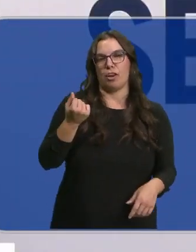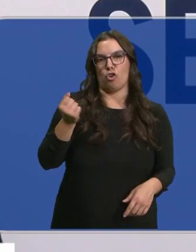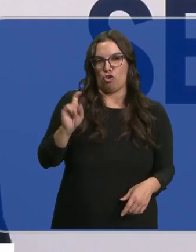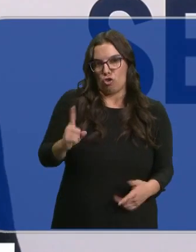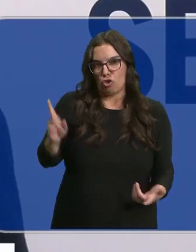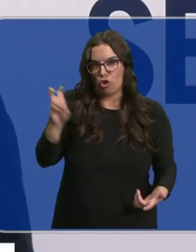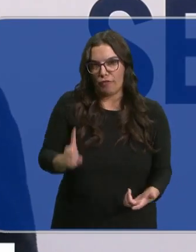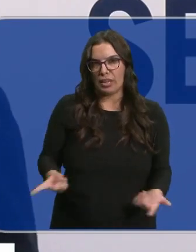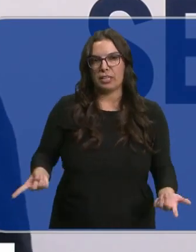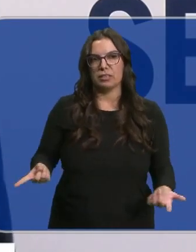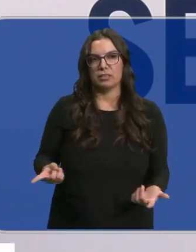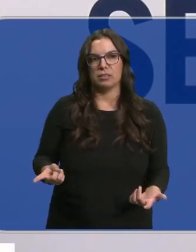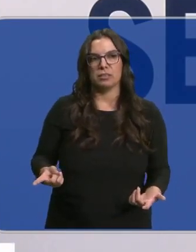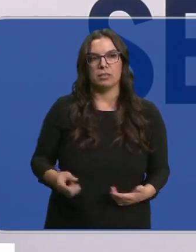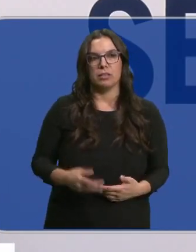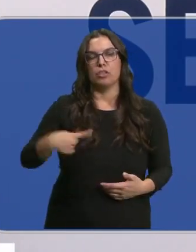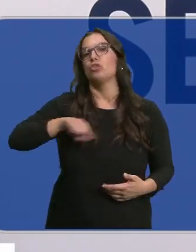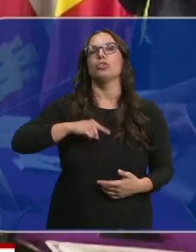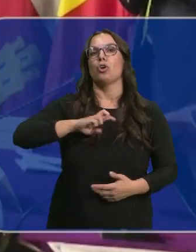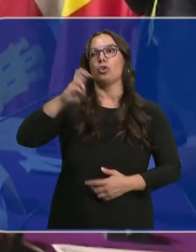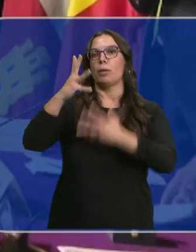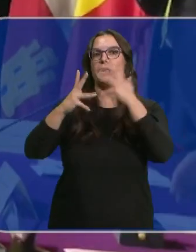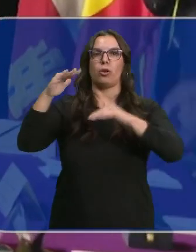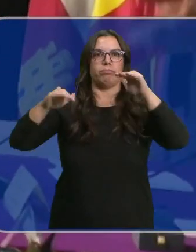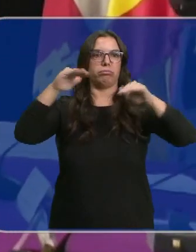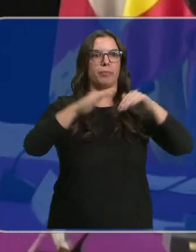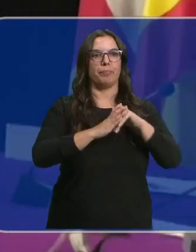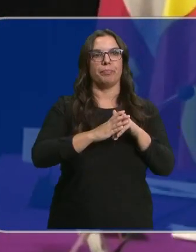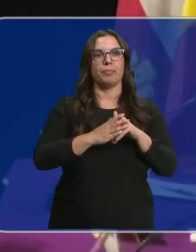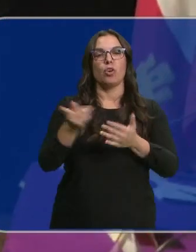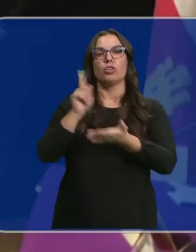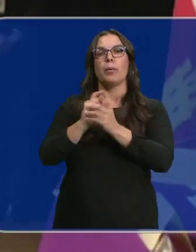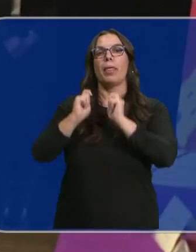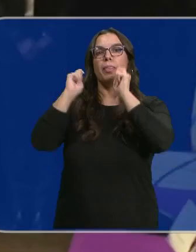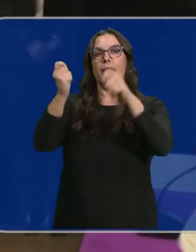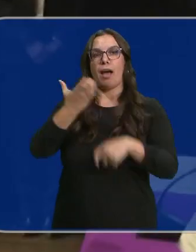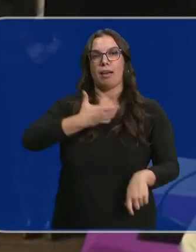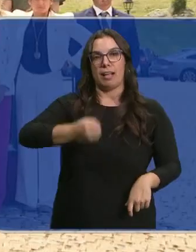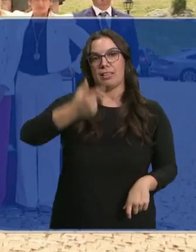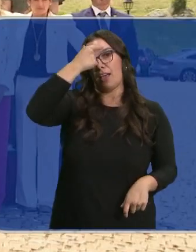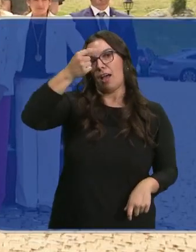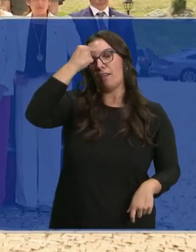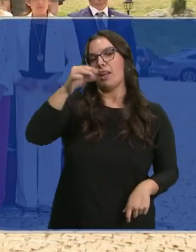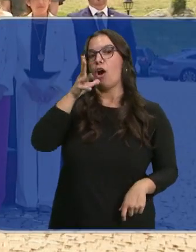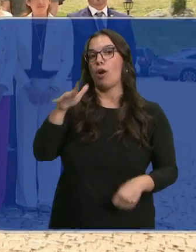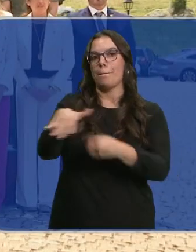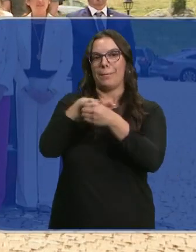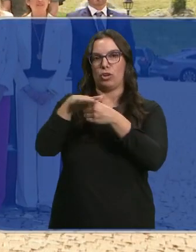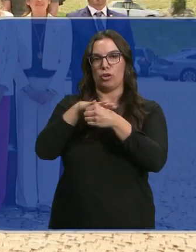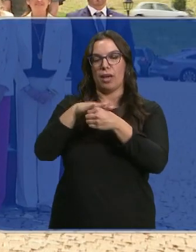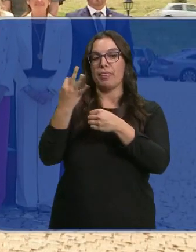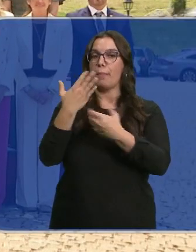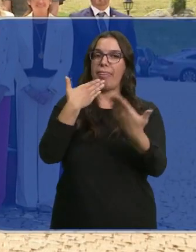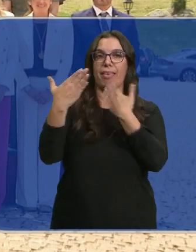Estamos en media con otras administraciones. Las urnas le dieron de nuevo la alcaldía a Sánchez Cabrera, que gobierna en minoría. Tendrá que